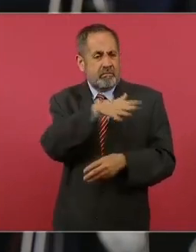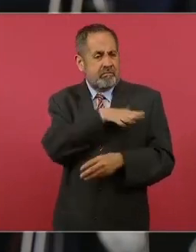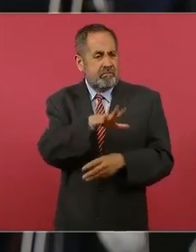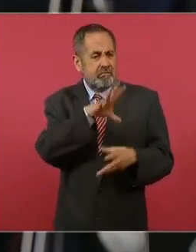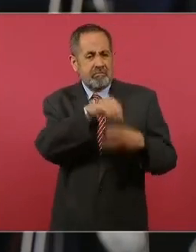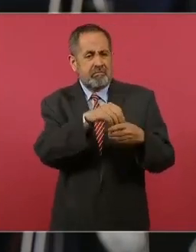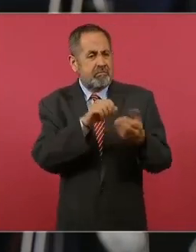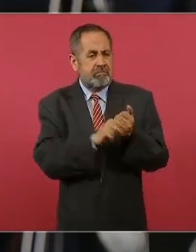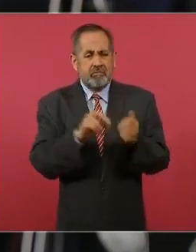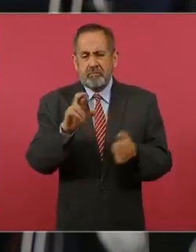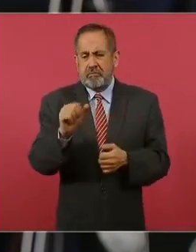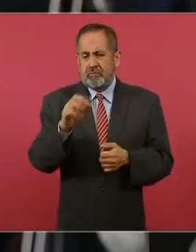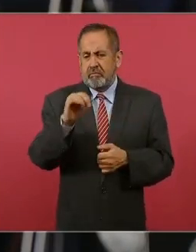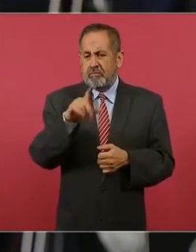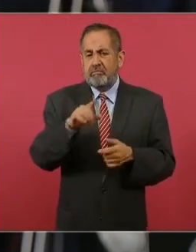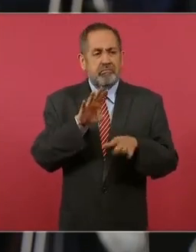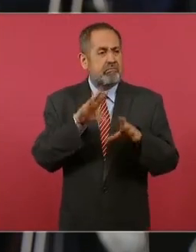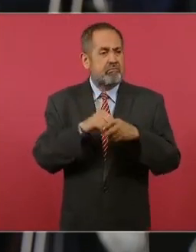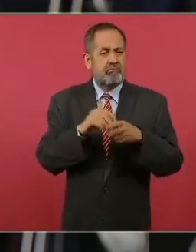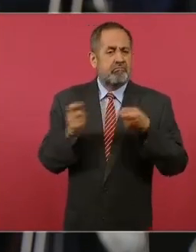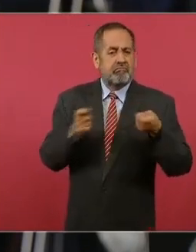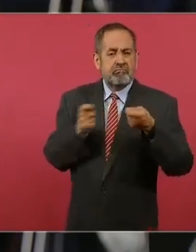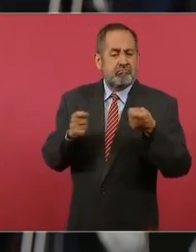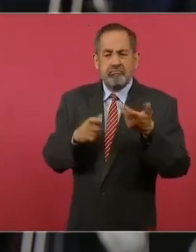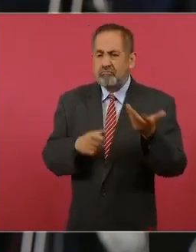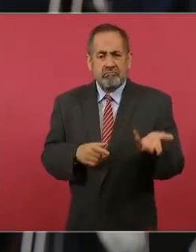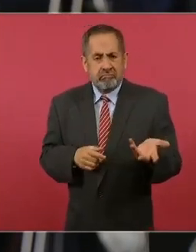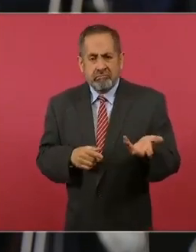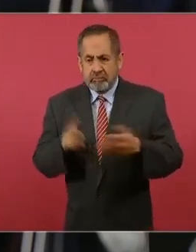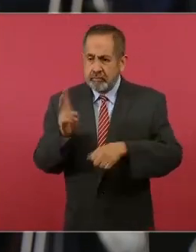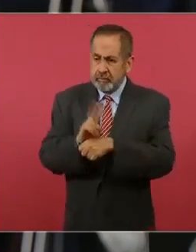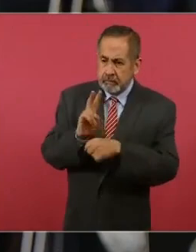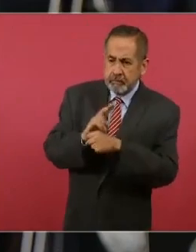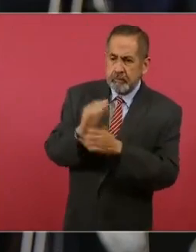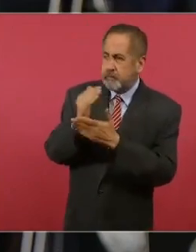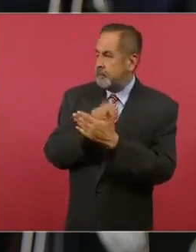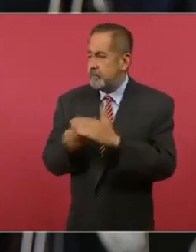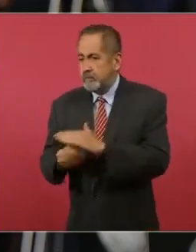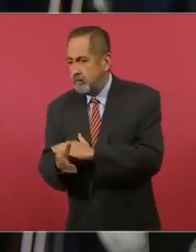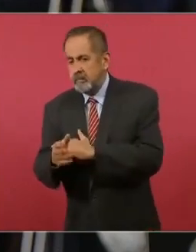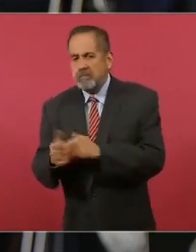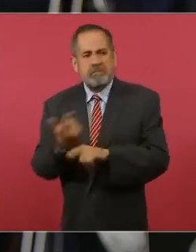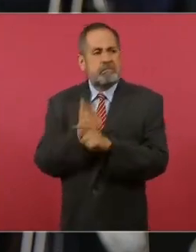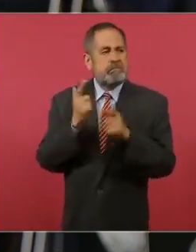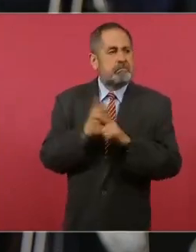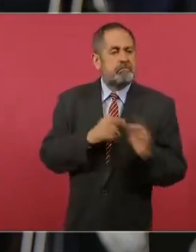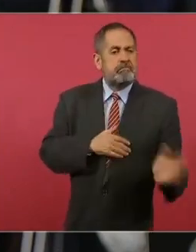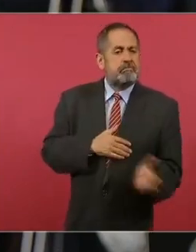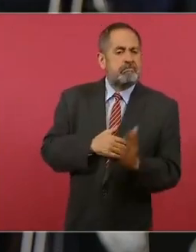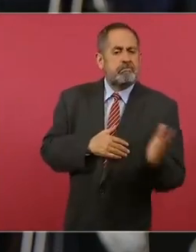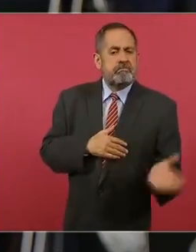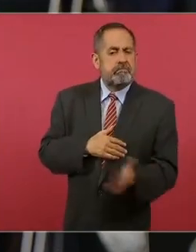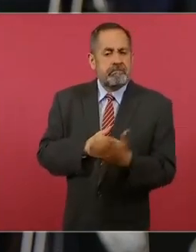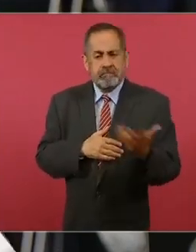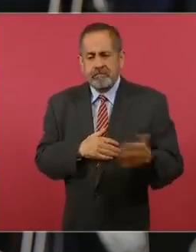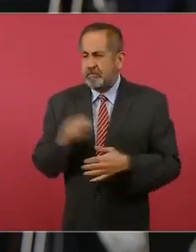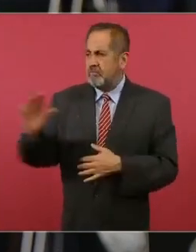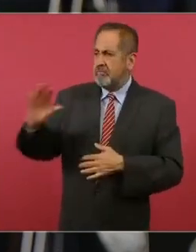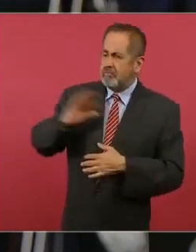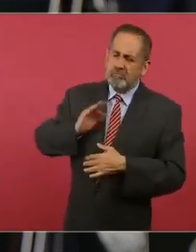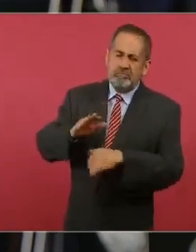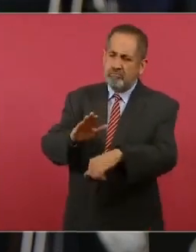que Ramiro Gómez Contreras, quien lejos de disminuir el contrabando lo está dejando pasar, presidente. Pues son llamados